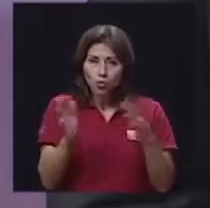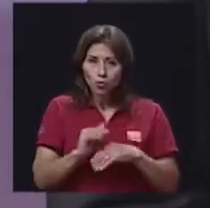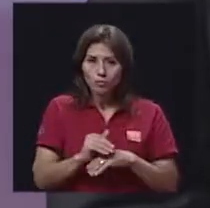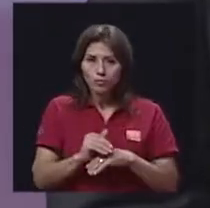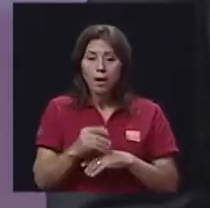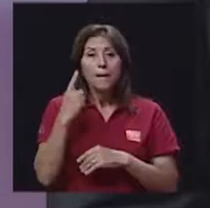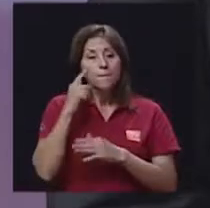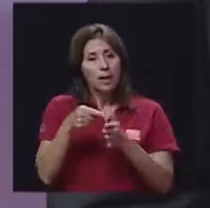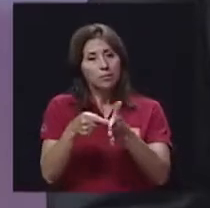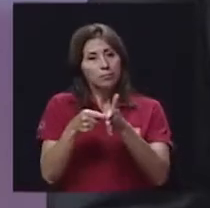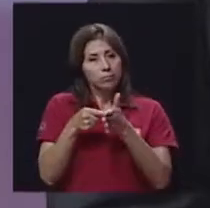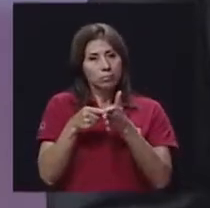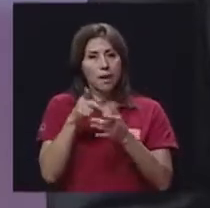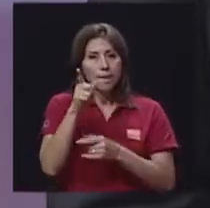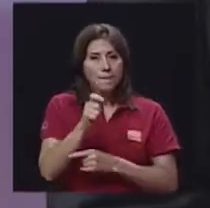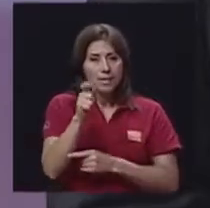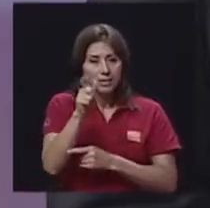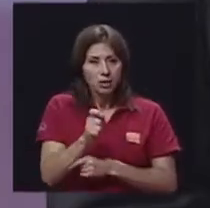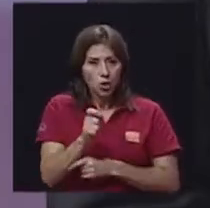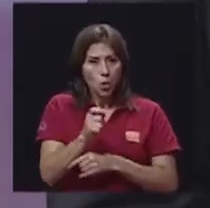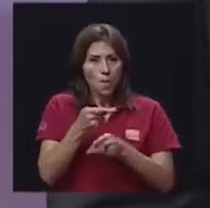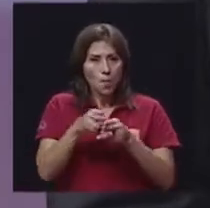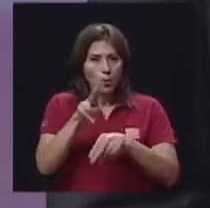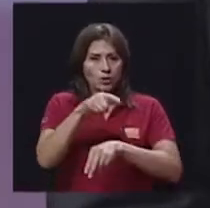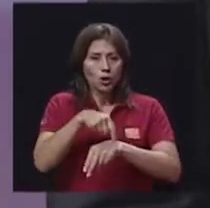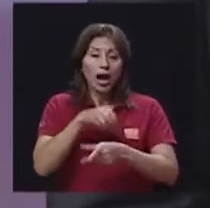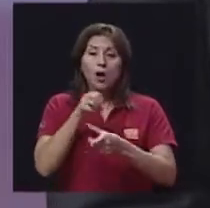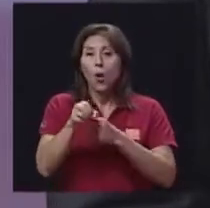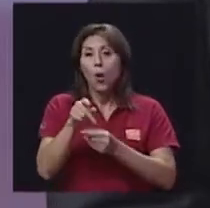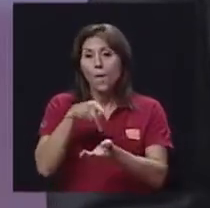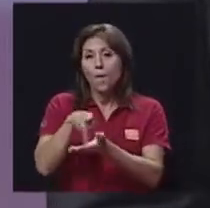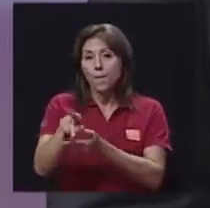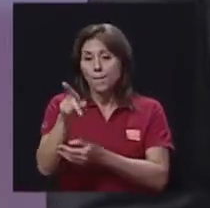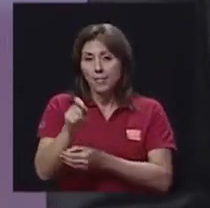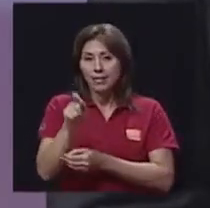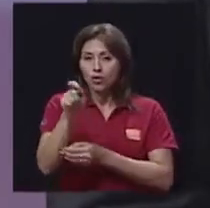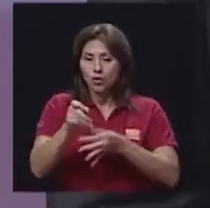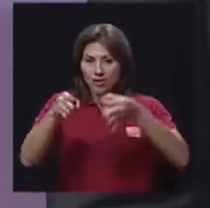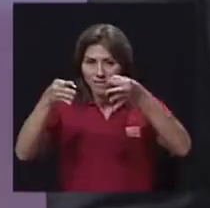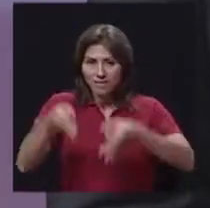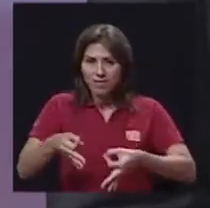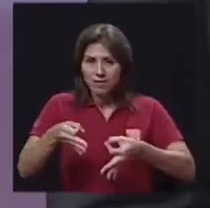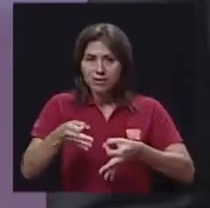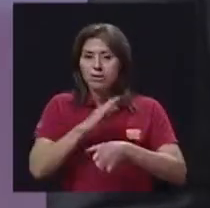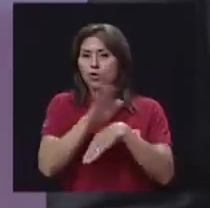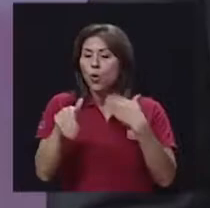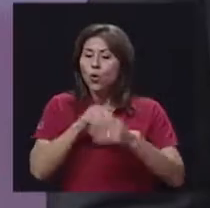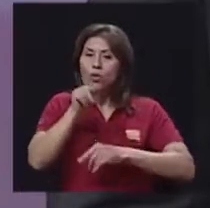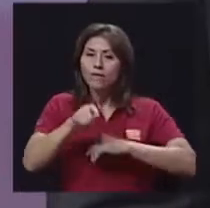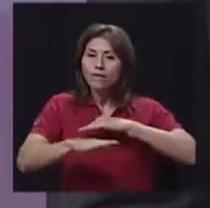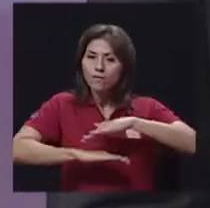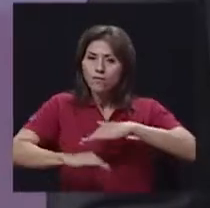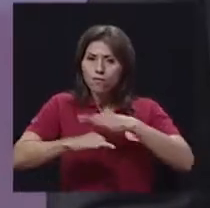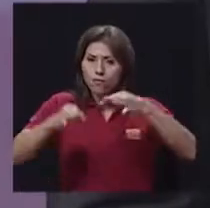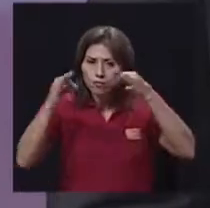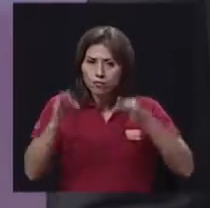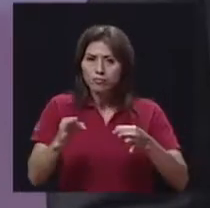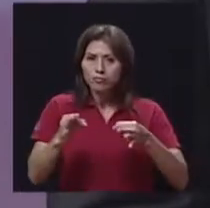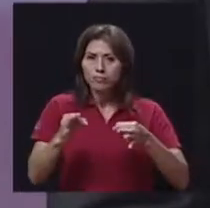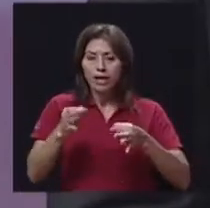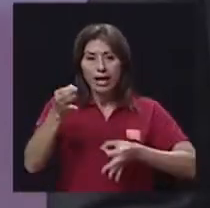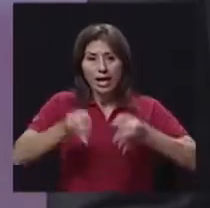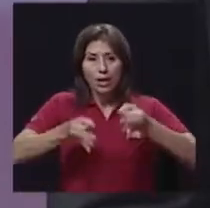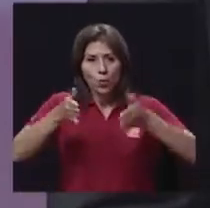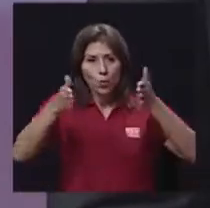pensión provisional como la pensión definitiva tiene que ser debidamente fundamentada. El juez tiene la obligación de